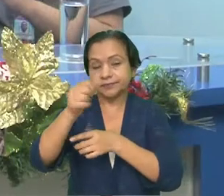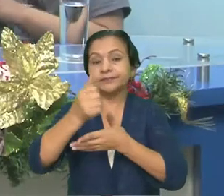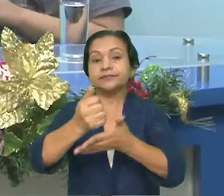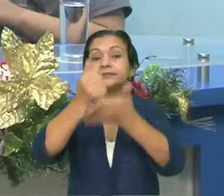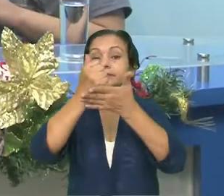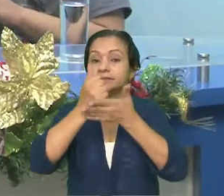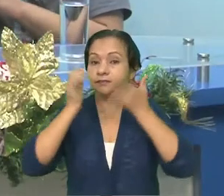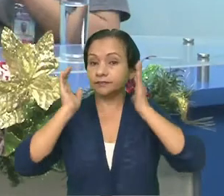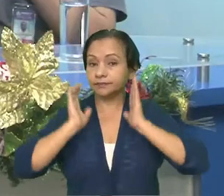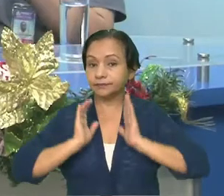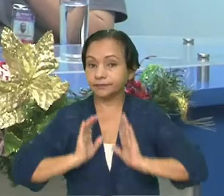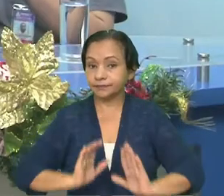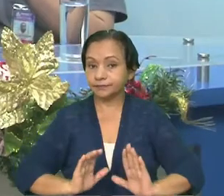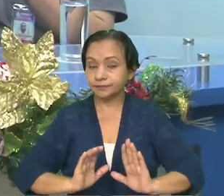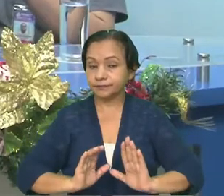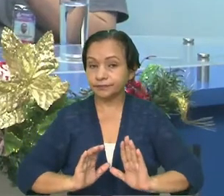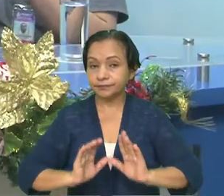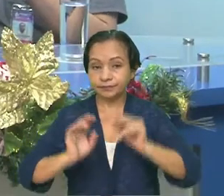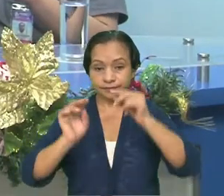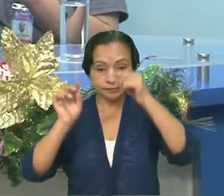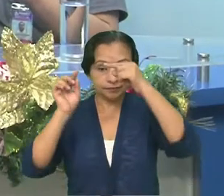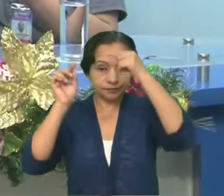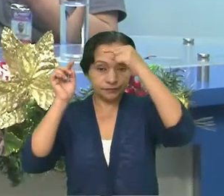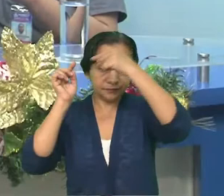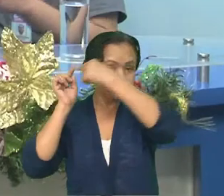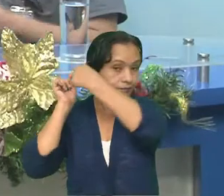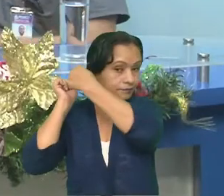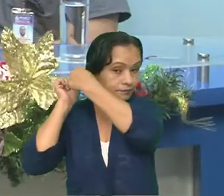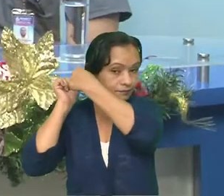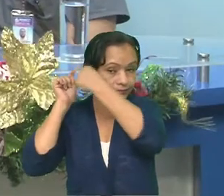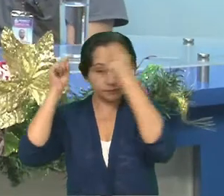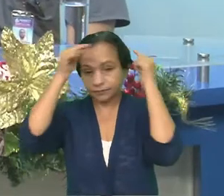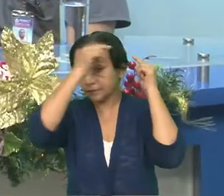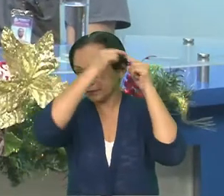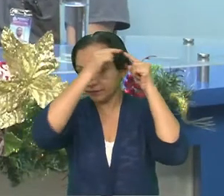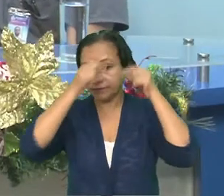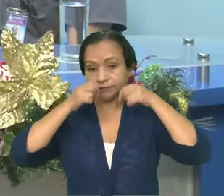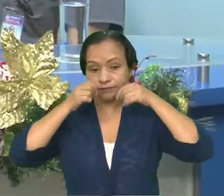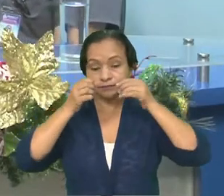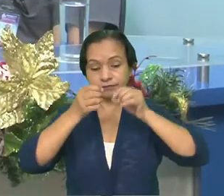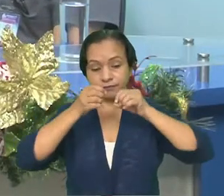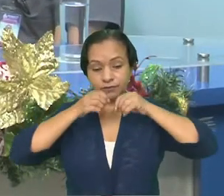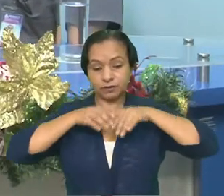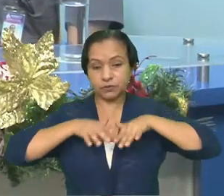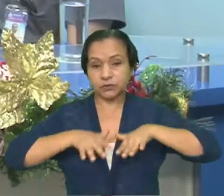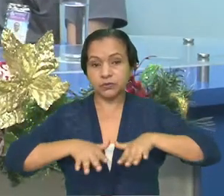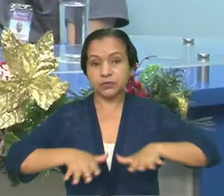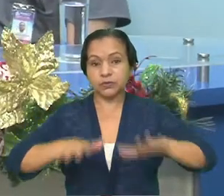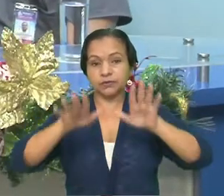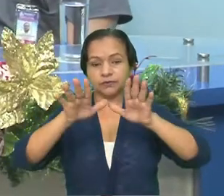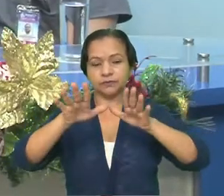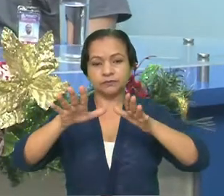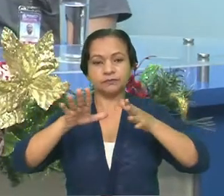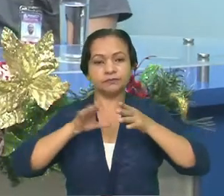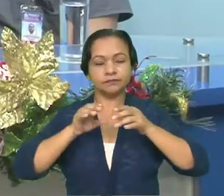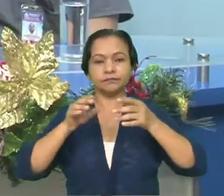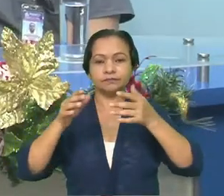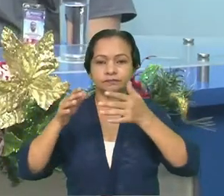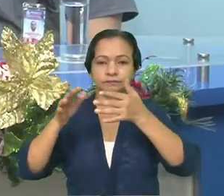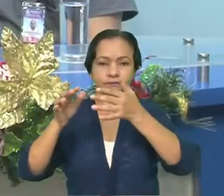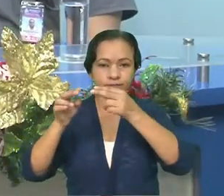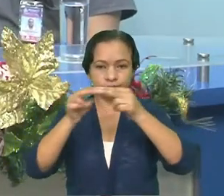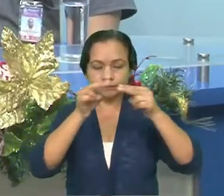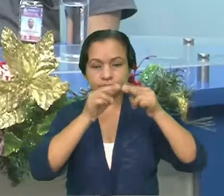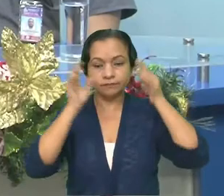permite comunicarse una neurona con otra neurona y que uh-huh. así se dé la famosa transmisión sináptica. Están interconectadas. Exactamente.